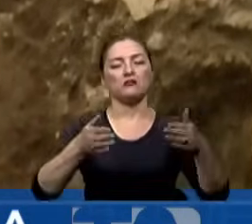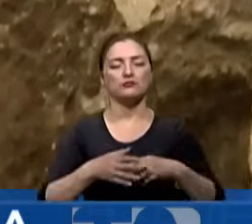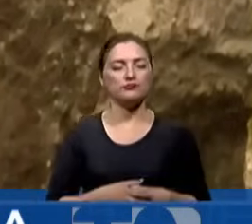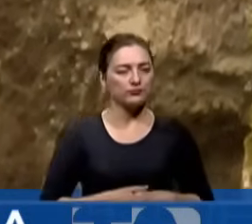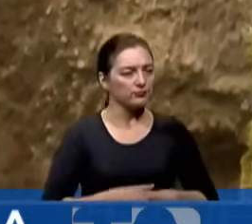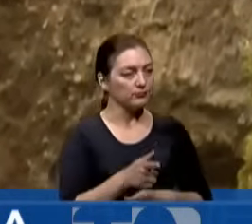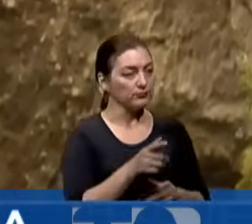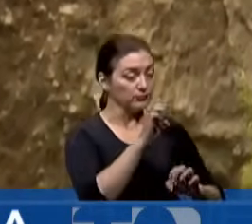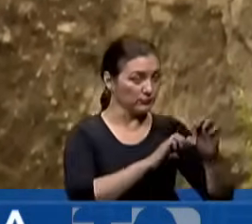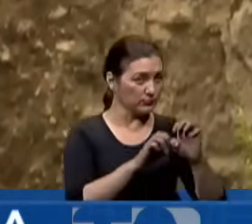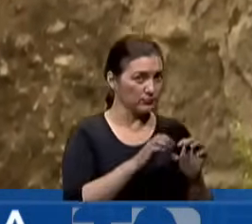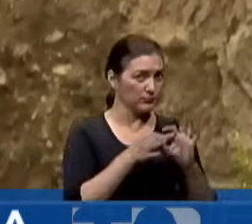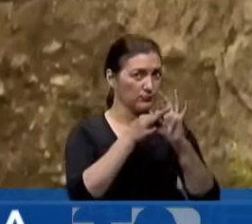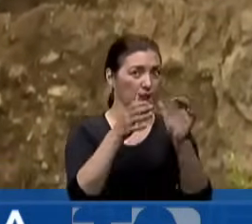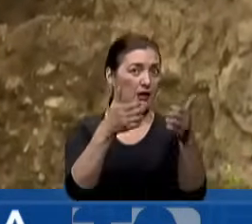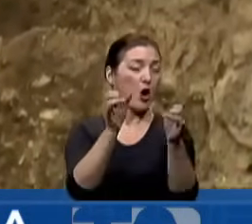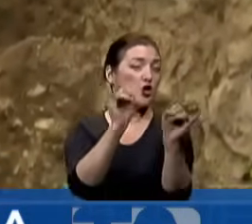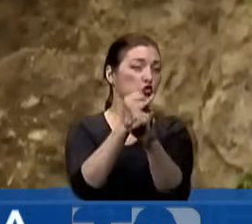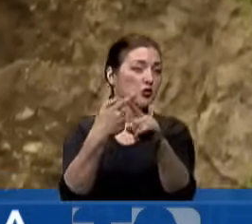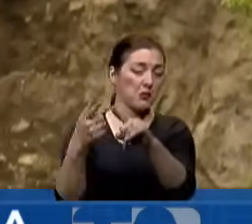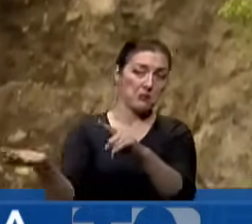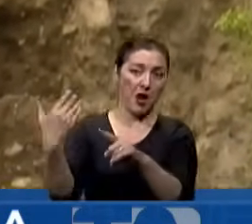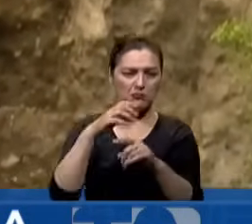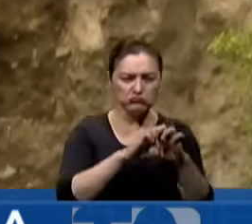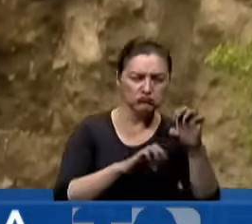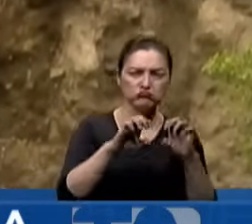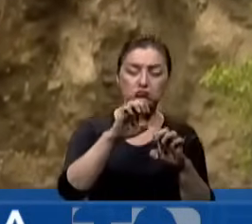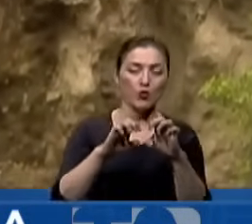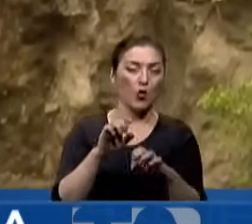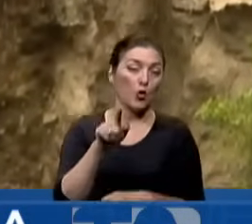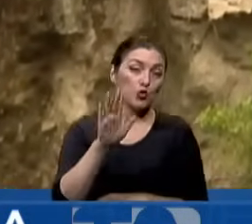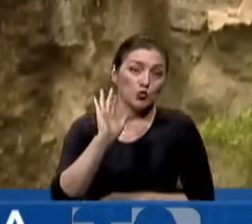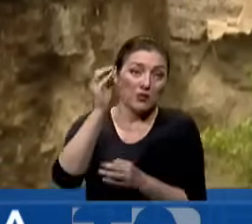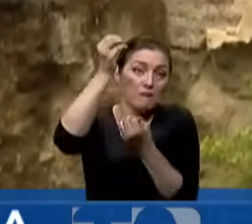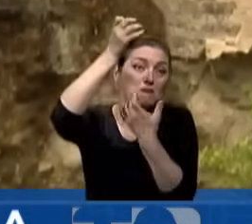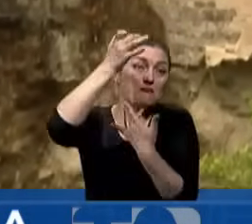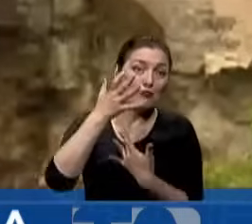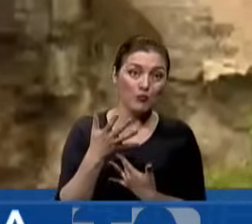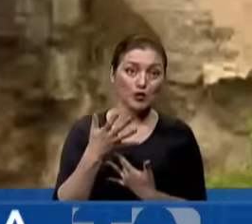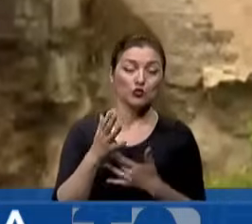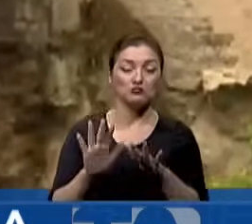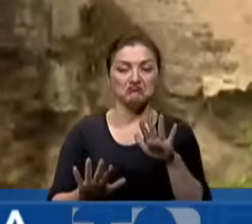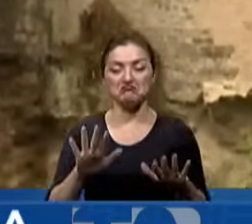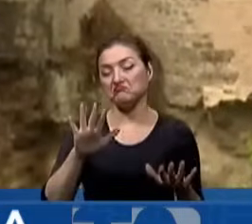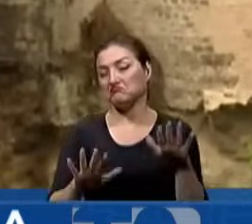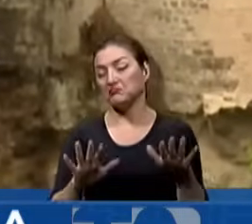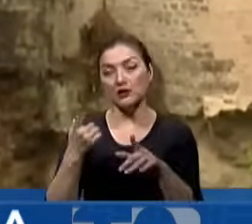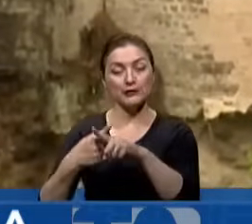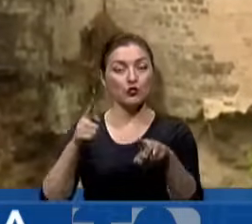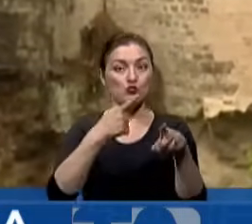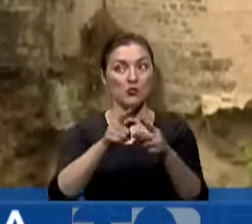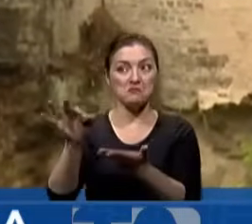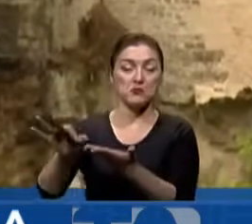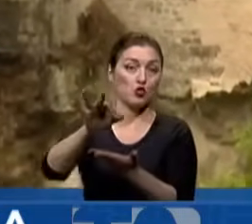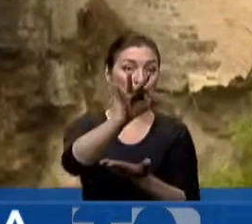una evaluación conjunta de lo que entendemos, David. No sé si quizá tienes información de que existen otras